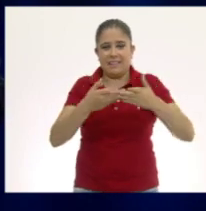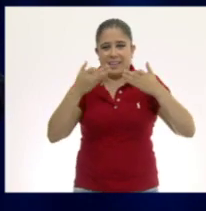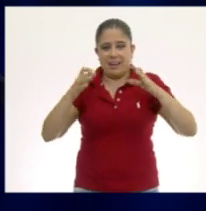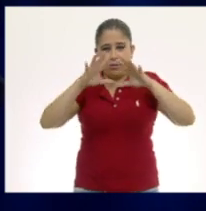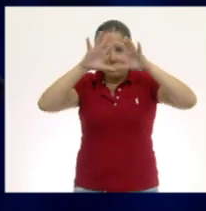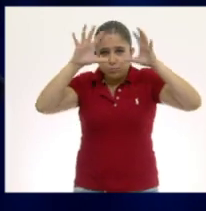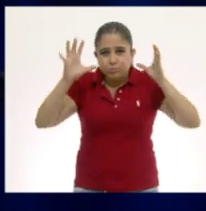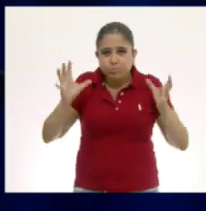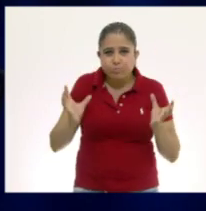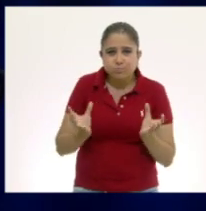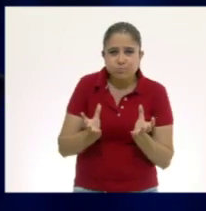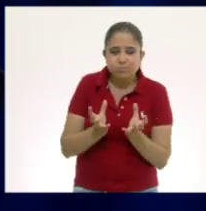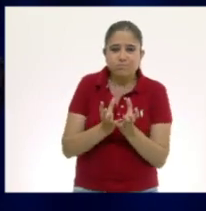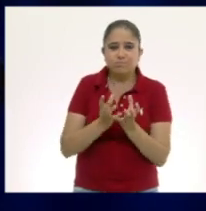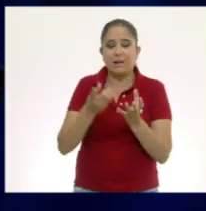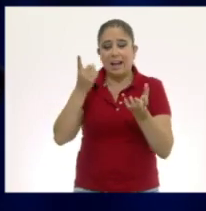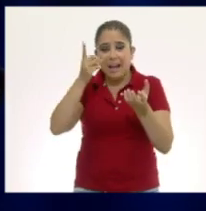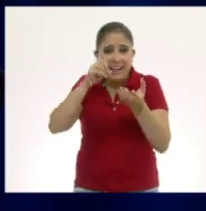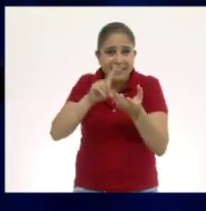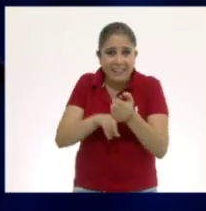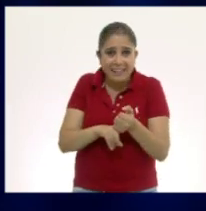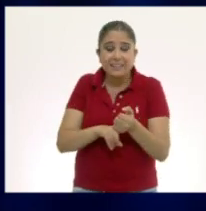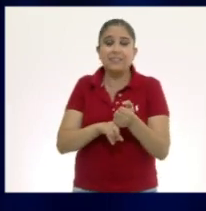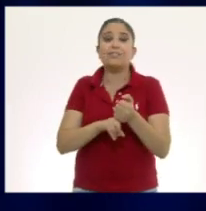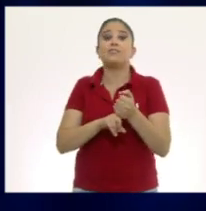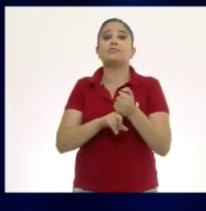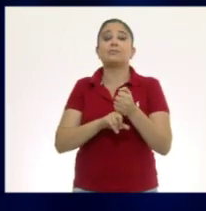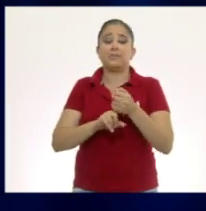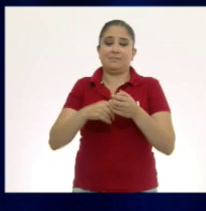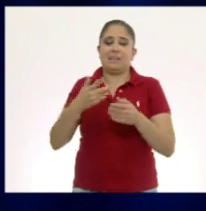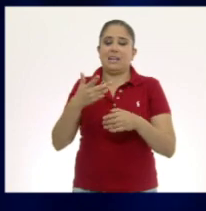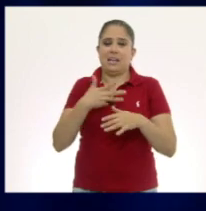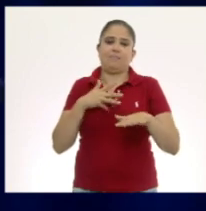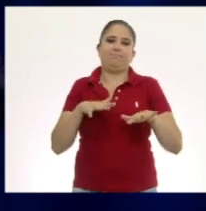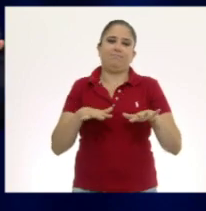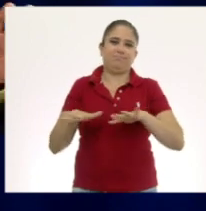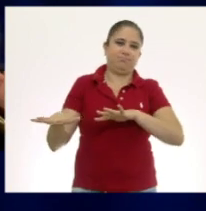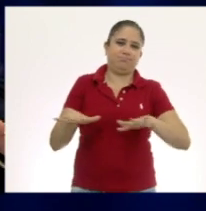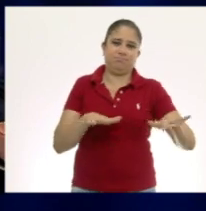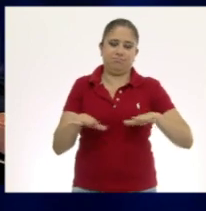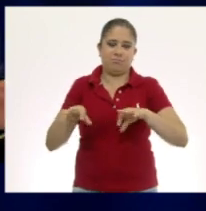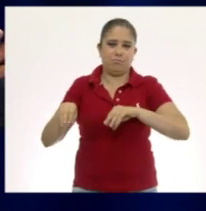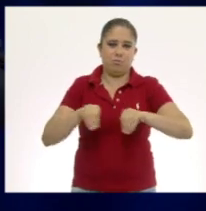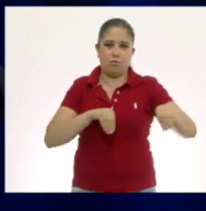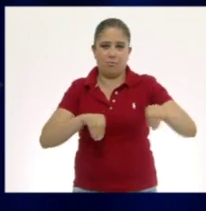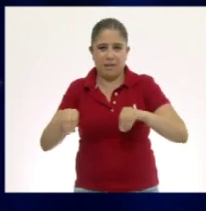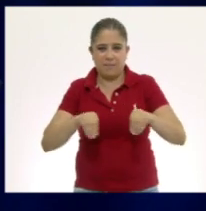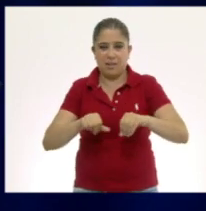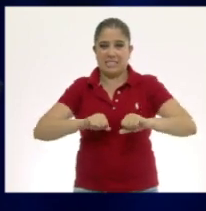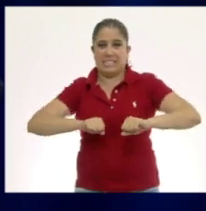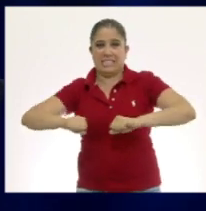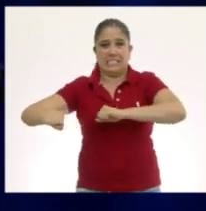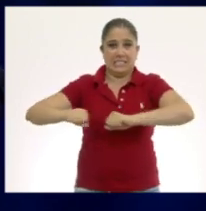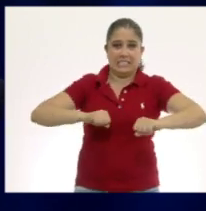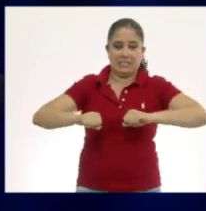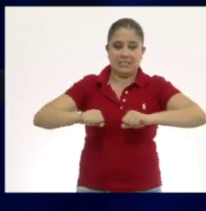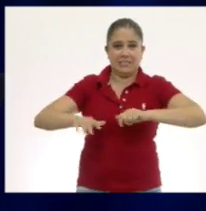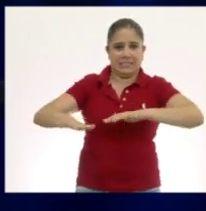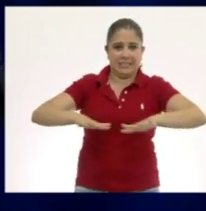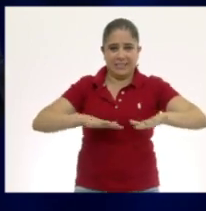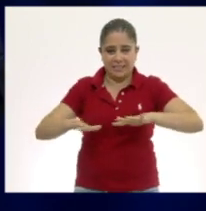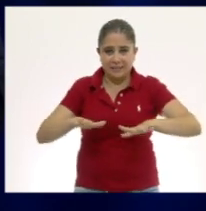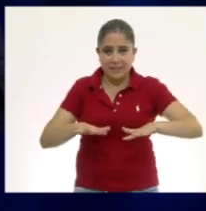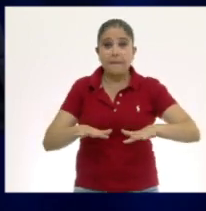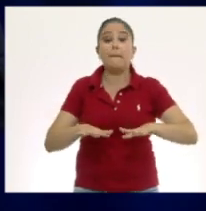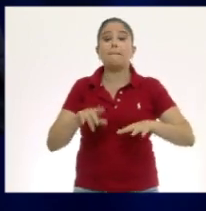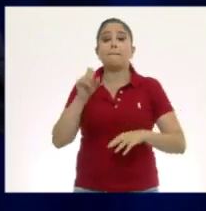corteza terrestre, originan de entrada movimientos, ¿no? Como los sismos, el terremoto. Pero además